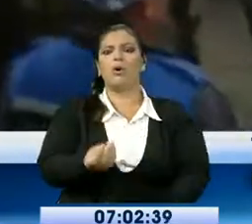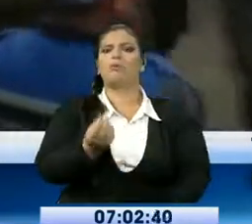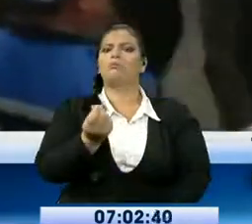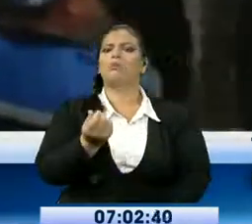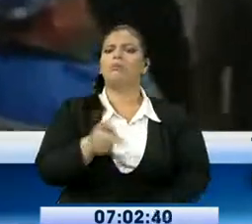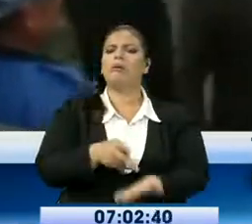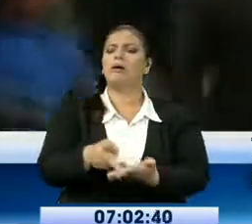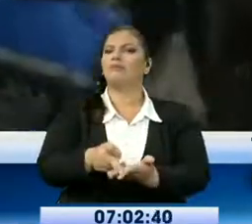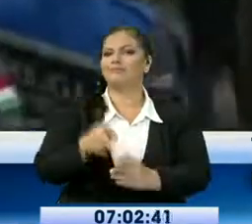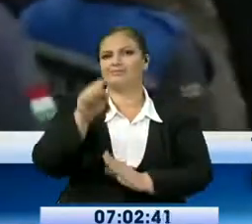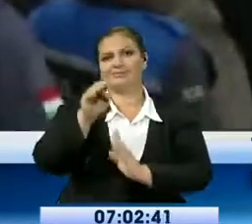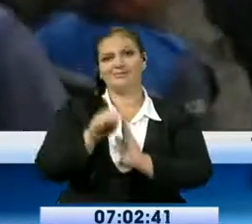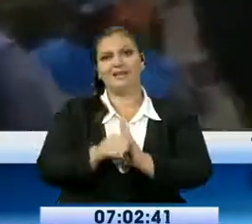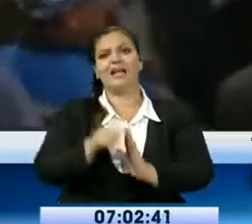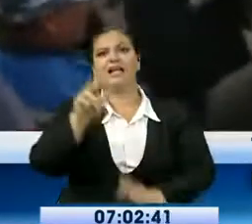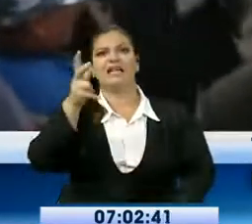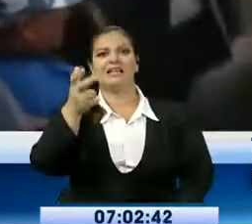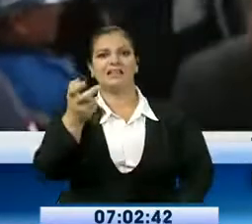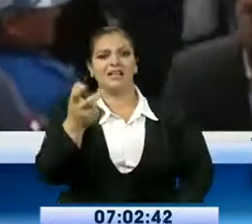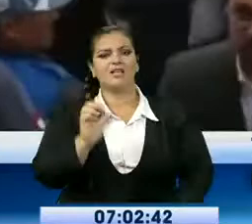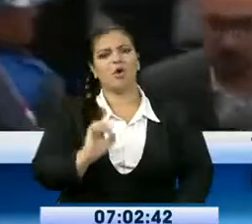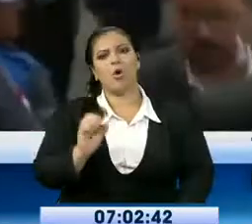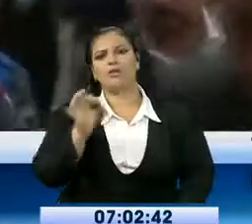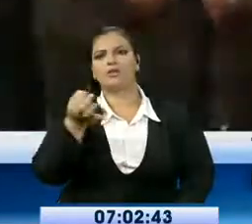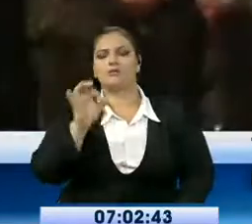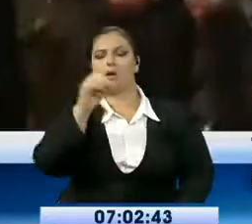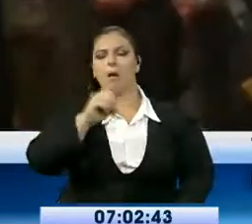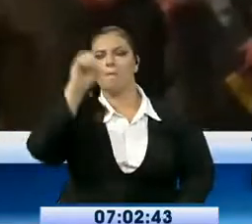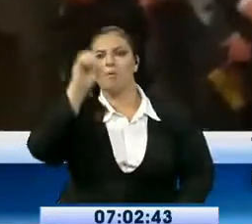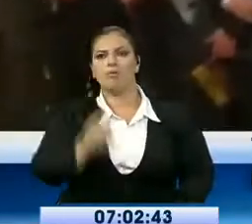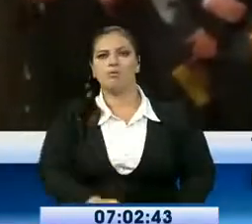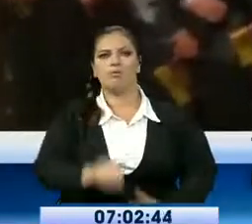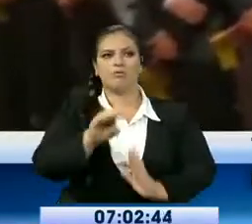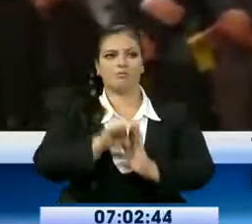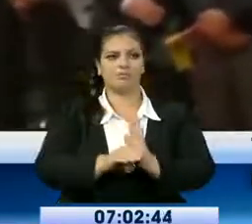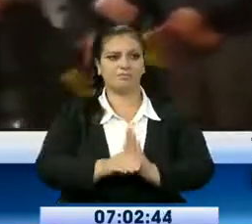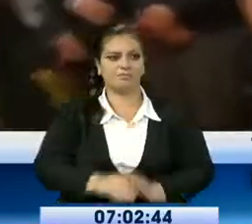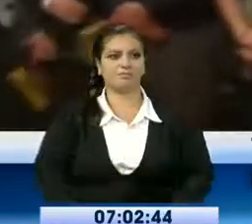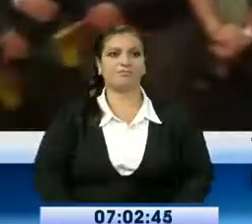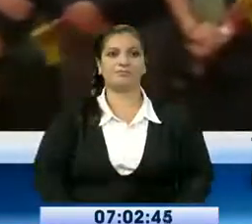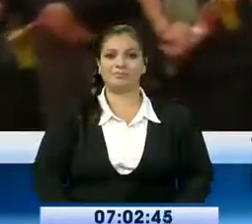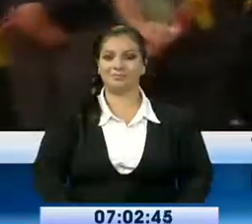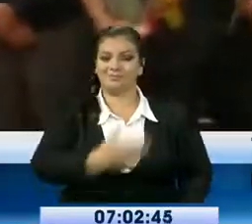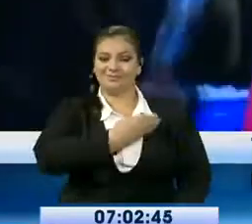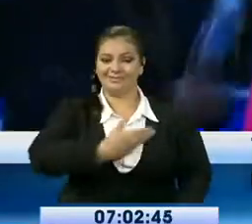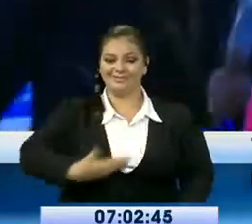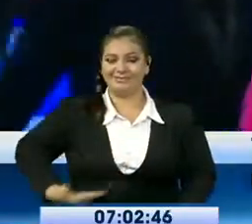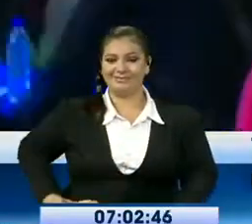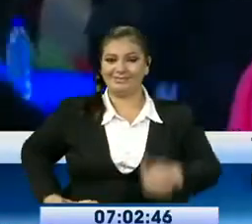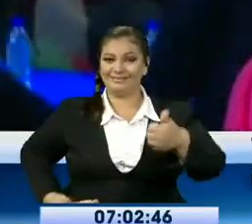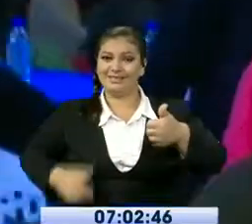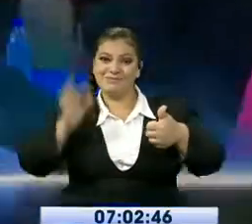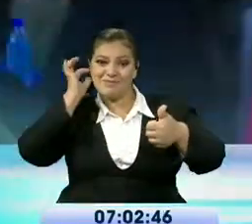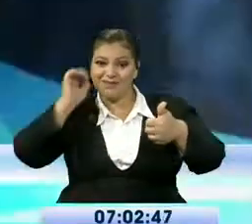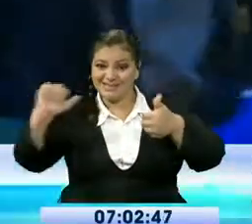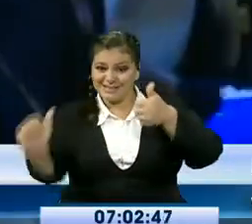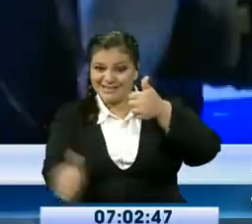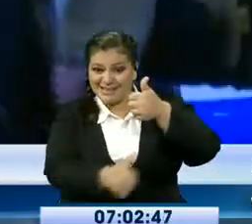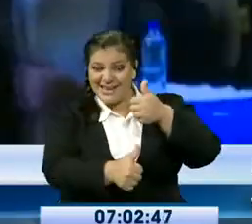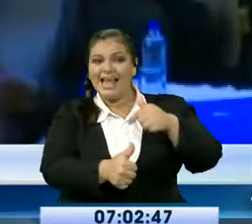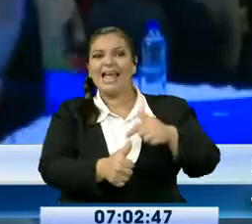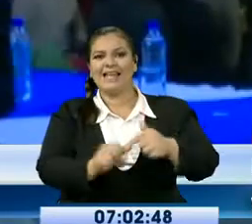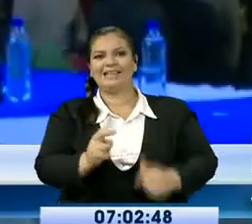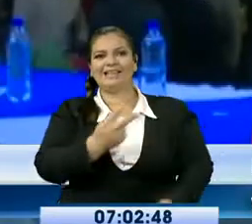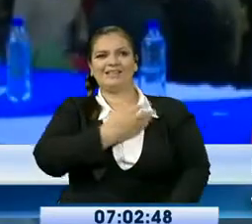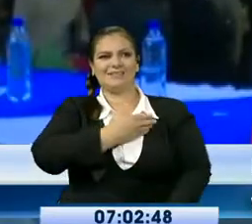segunda mandataria María Alejandra Vicuña durante su visita a la ciudad de Ambato en la provincia de Tungurahua. El día de hoy aquí en la ciudad de Ambato